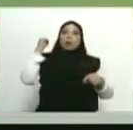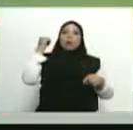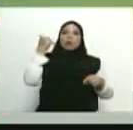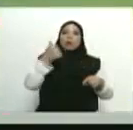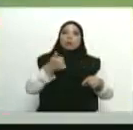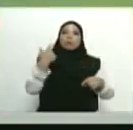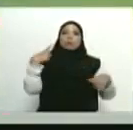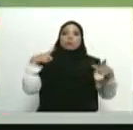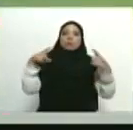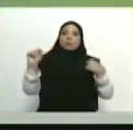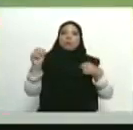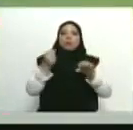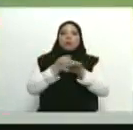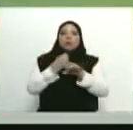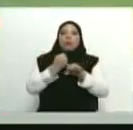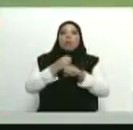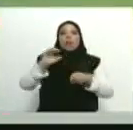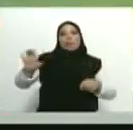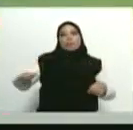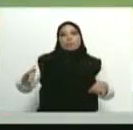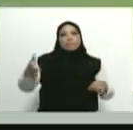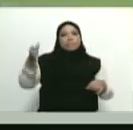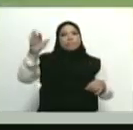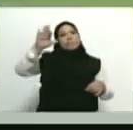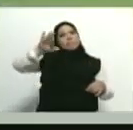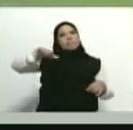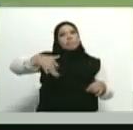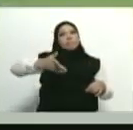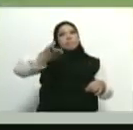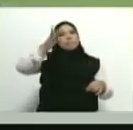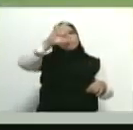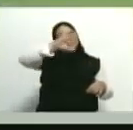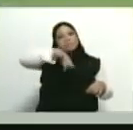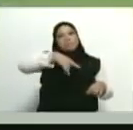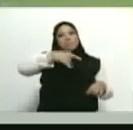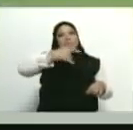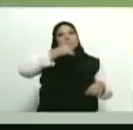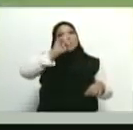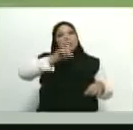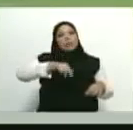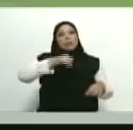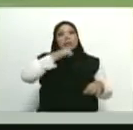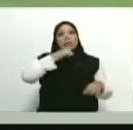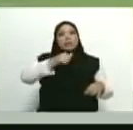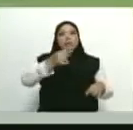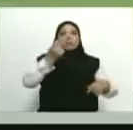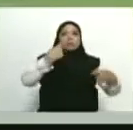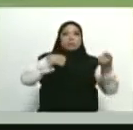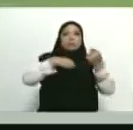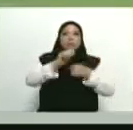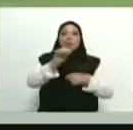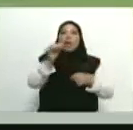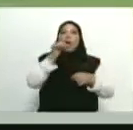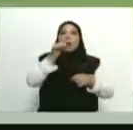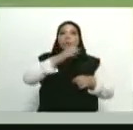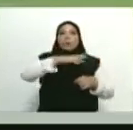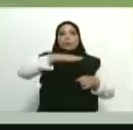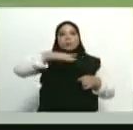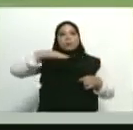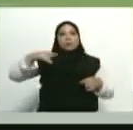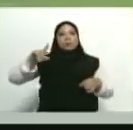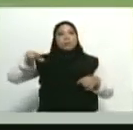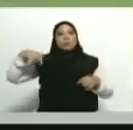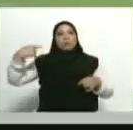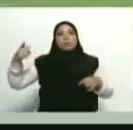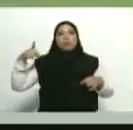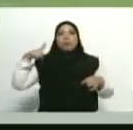Cuando vaya a San Juan de los Morros, pasaremos por Alcarabán, pasaremos por las aguas termales y después